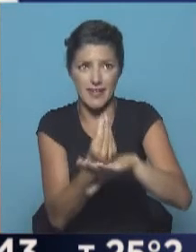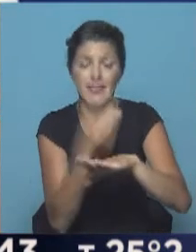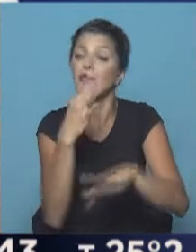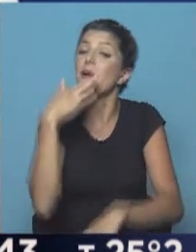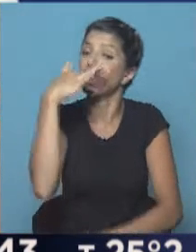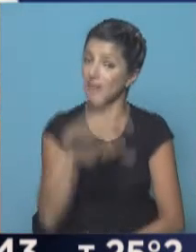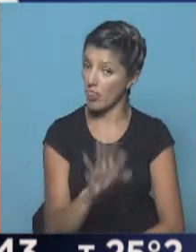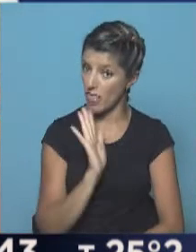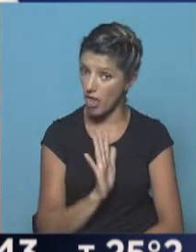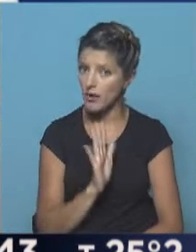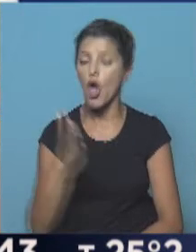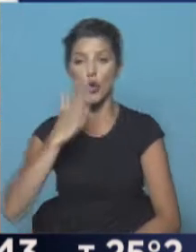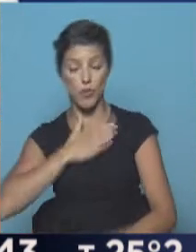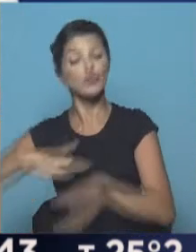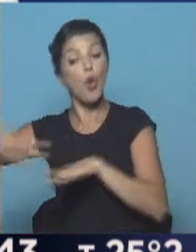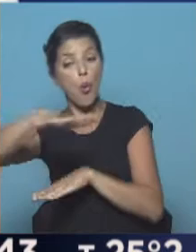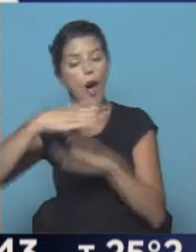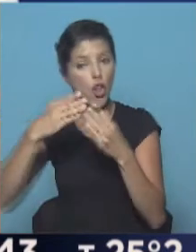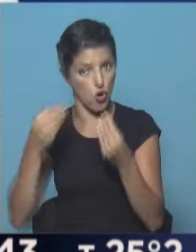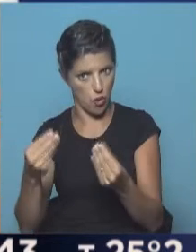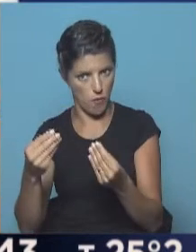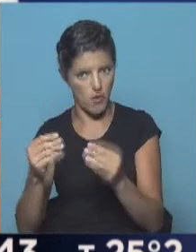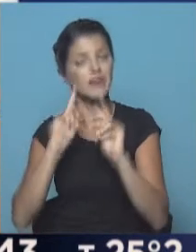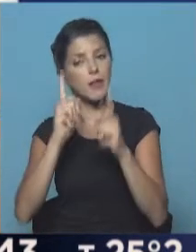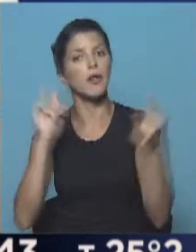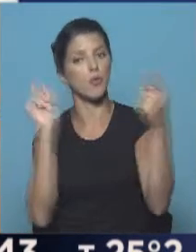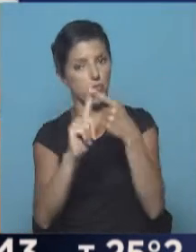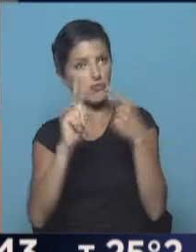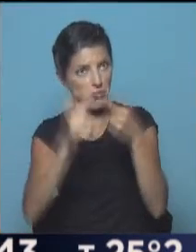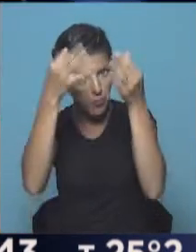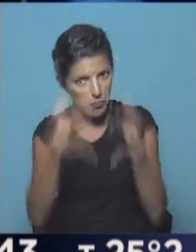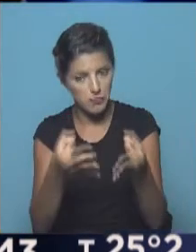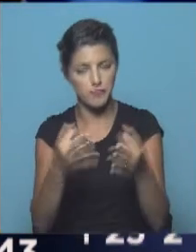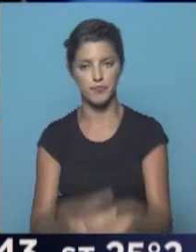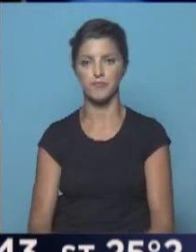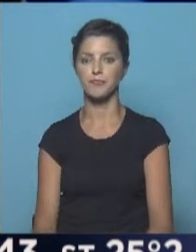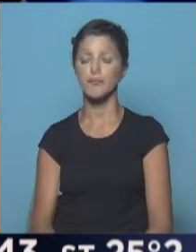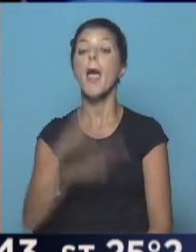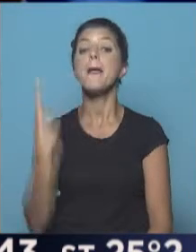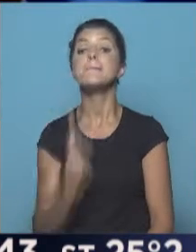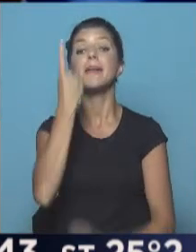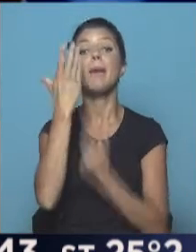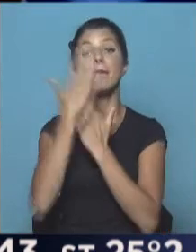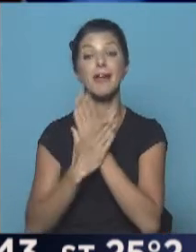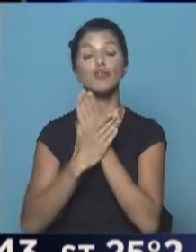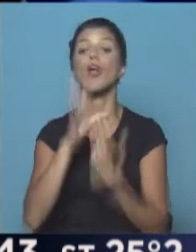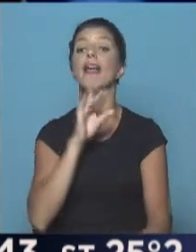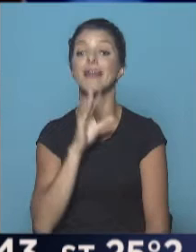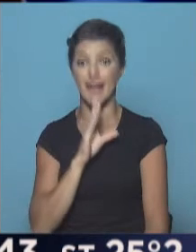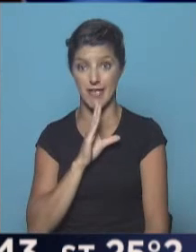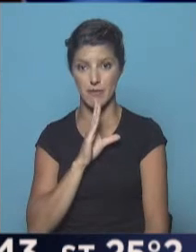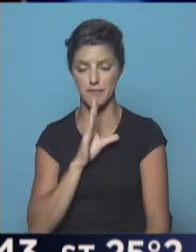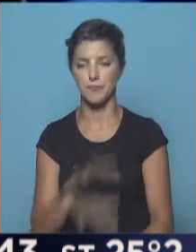las particularidades de nuestra región y tener un acercamiento realista. El primer ministro israelí, Benjamín